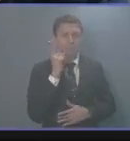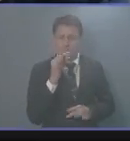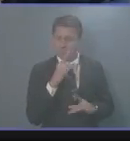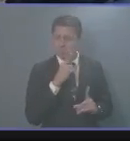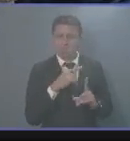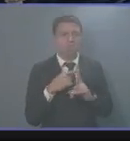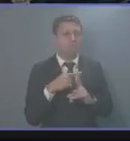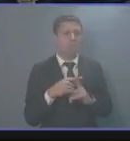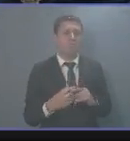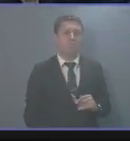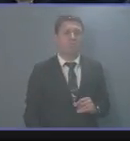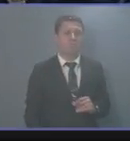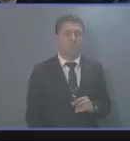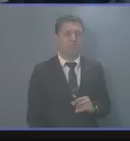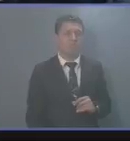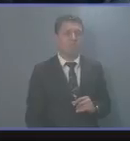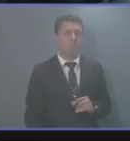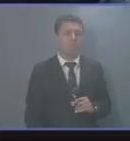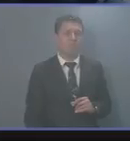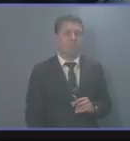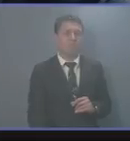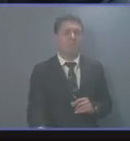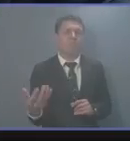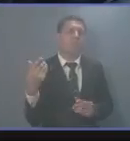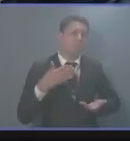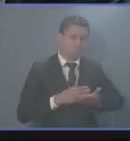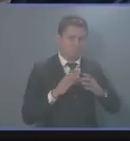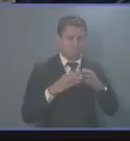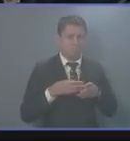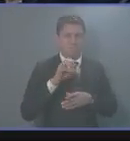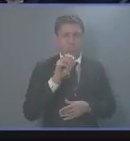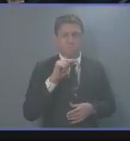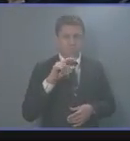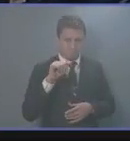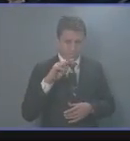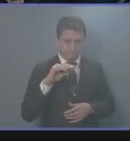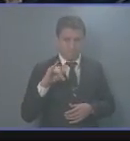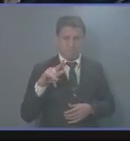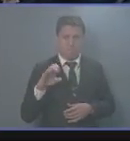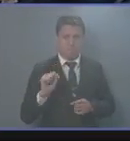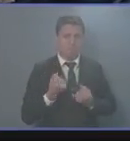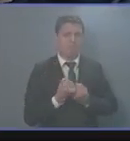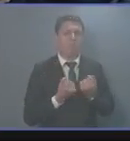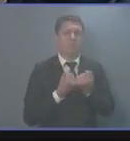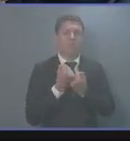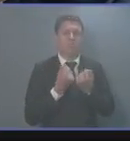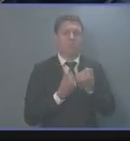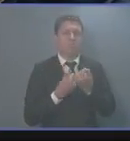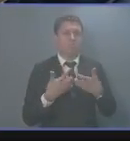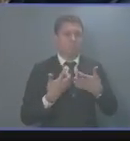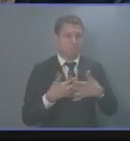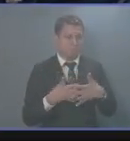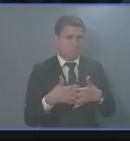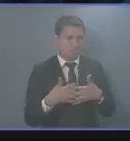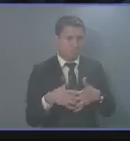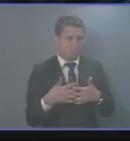formidable. Pero también desde el Ministerio de Economía y la CONAMIPE se ha apoyado a los micro y pequeños empresarios